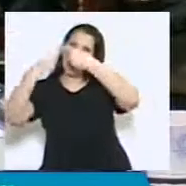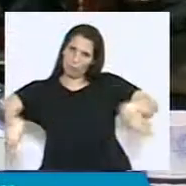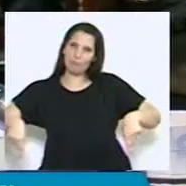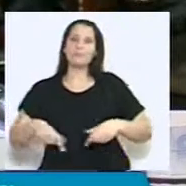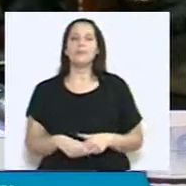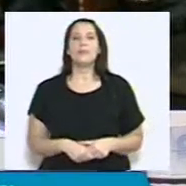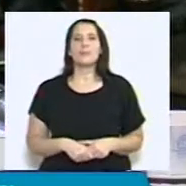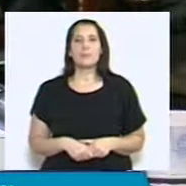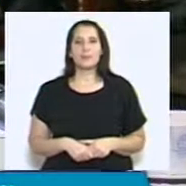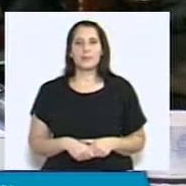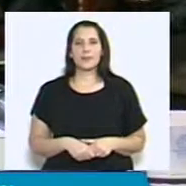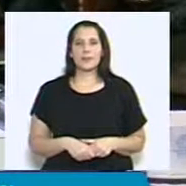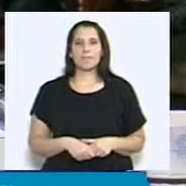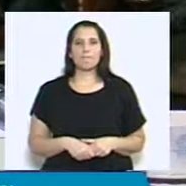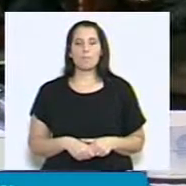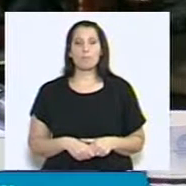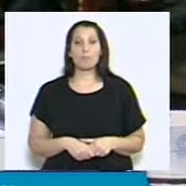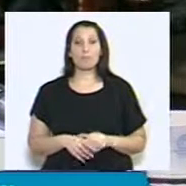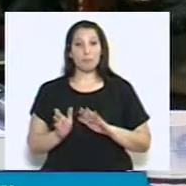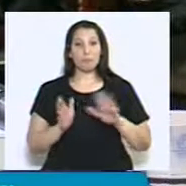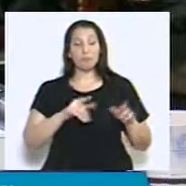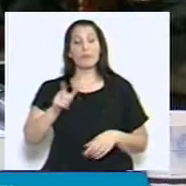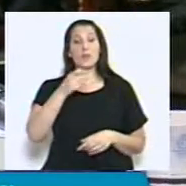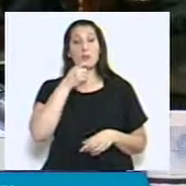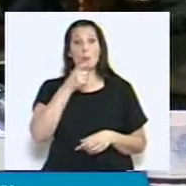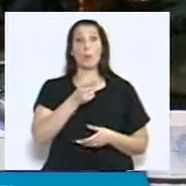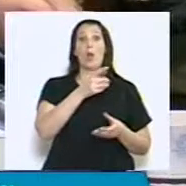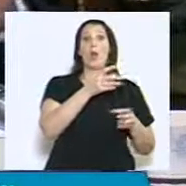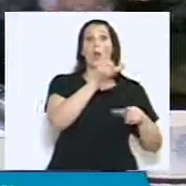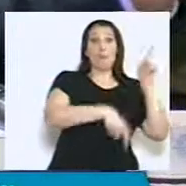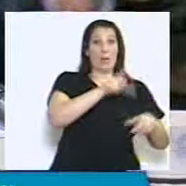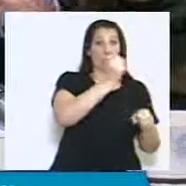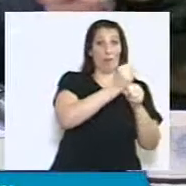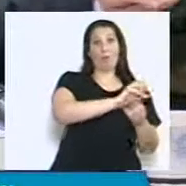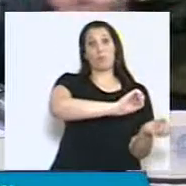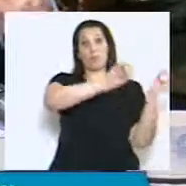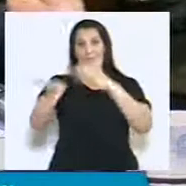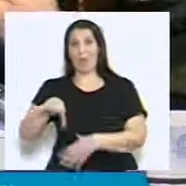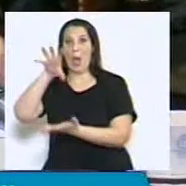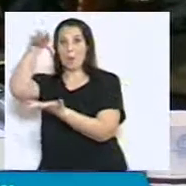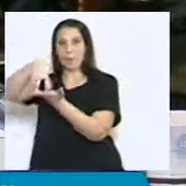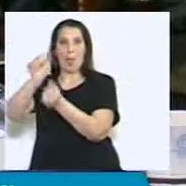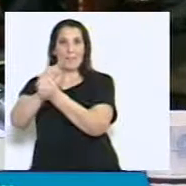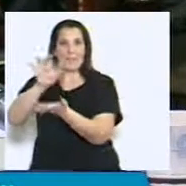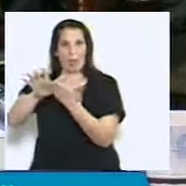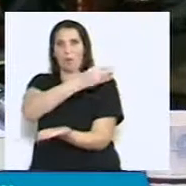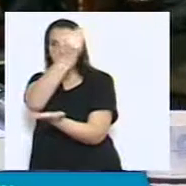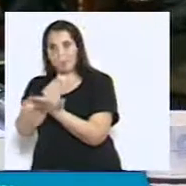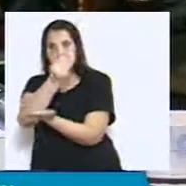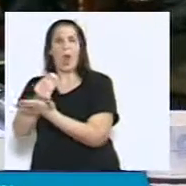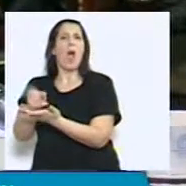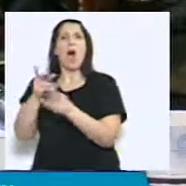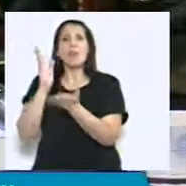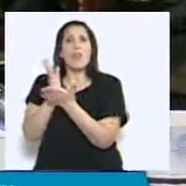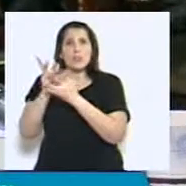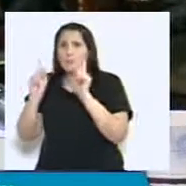Además dice, cuando pasan a formar parte de la empresa, todos estos derechos se mantienen, pero asimismo